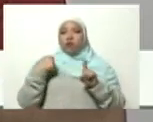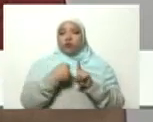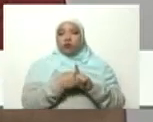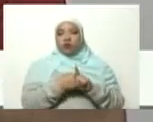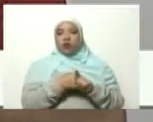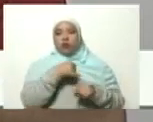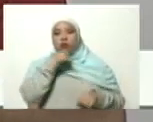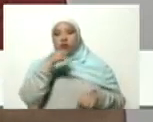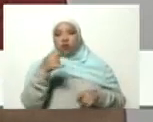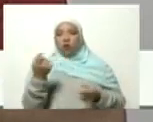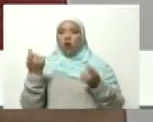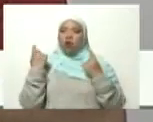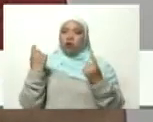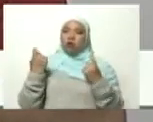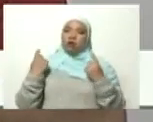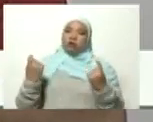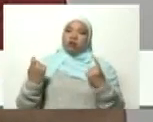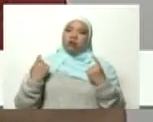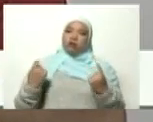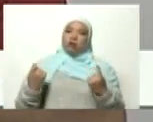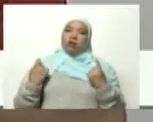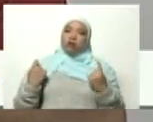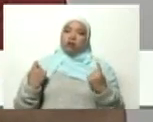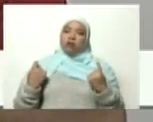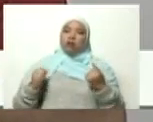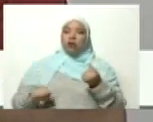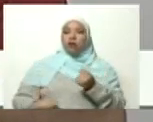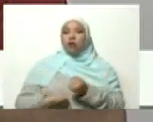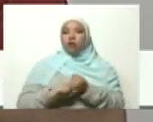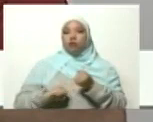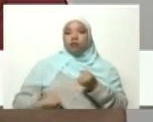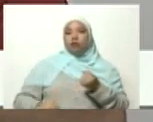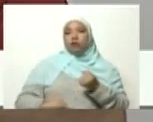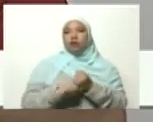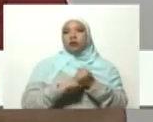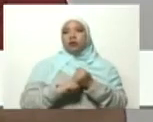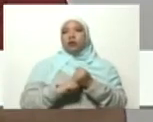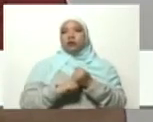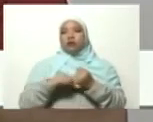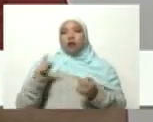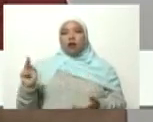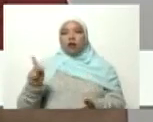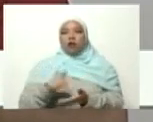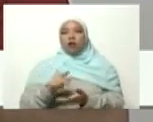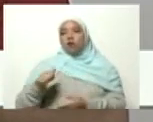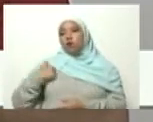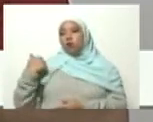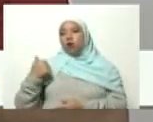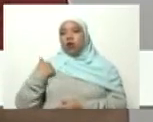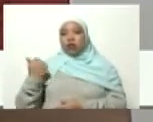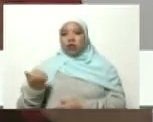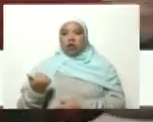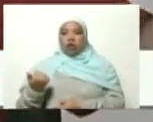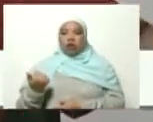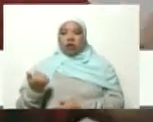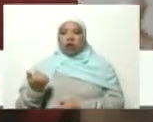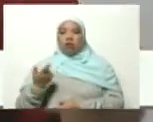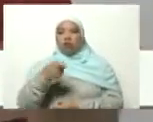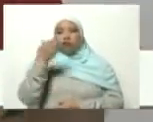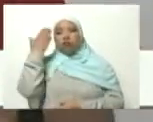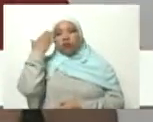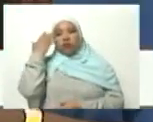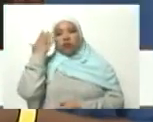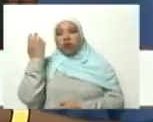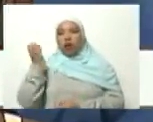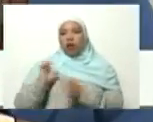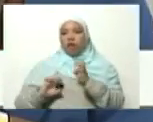línea conformada por compañeros y compañeras que tienen que estar presentes en cualquier circunstancia. Esa revisión la vamos a